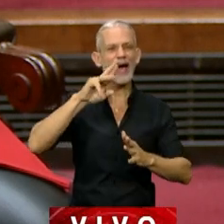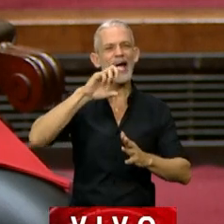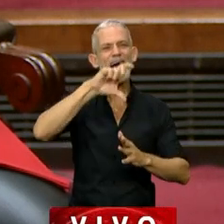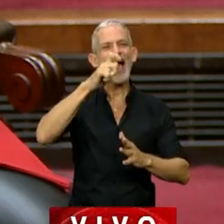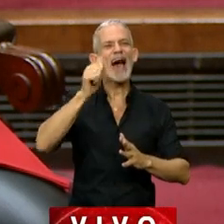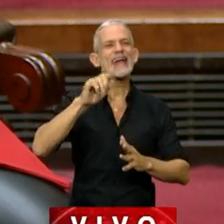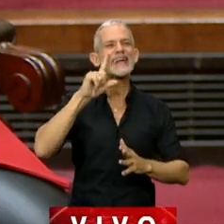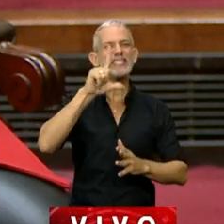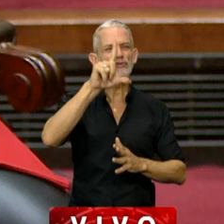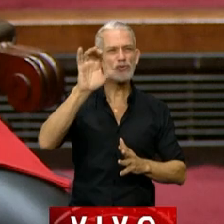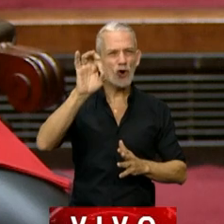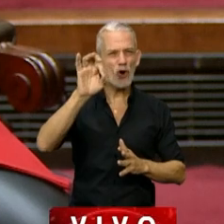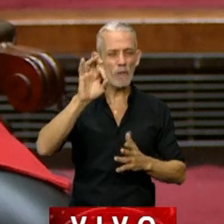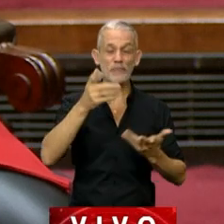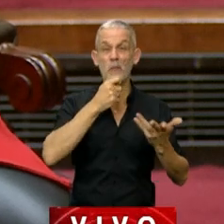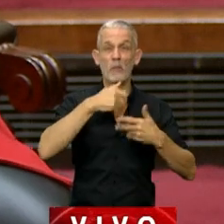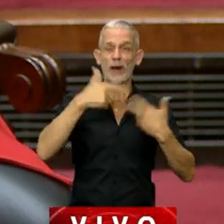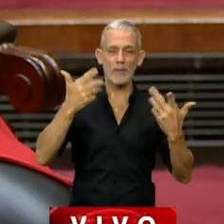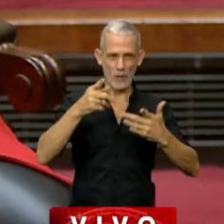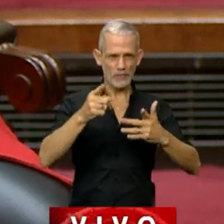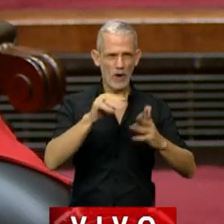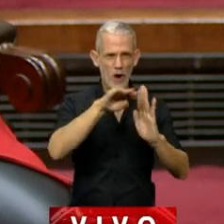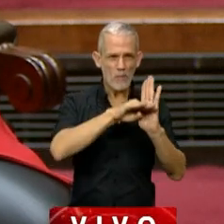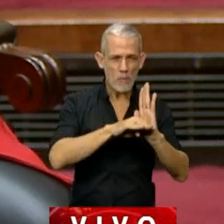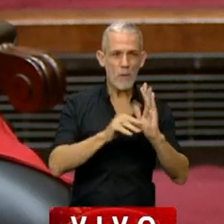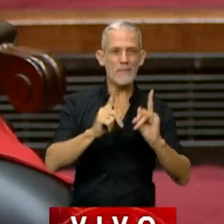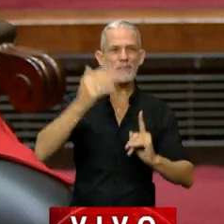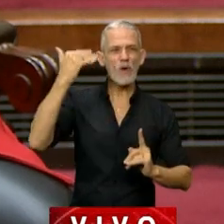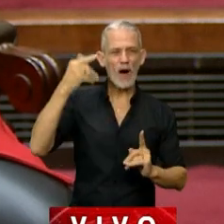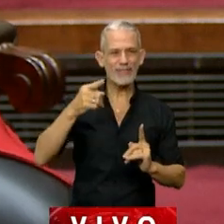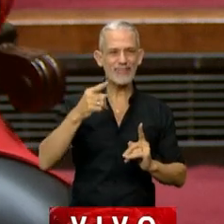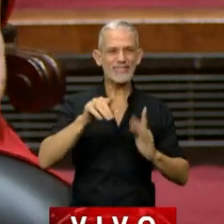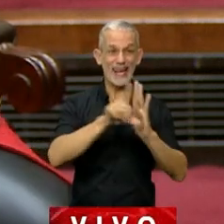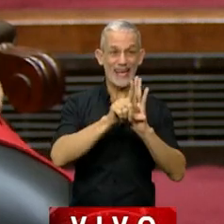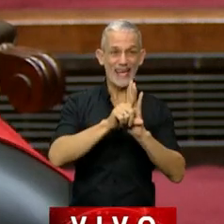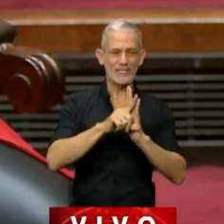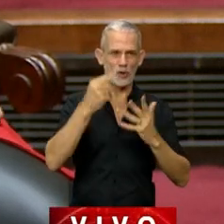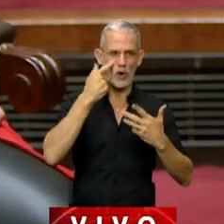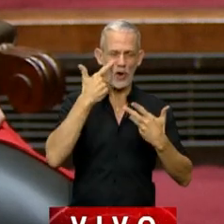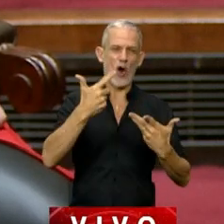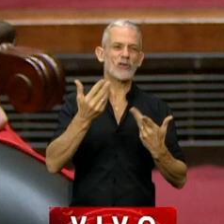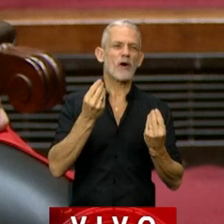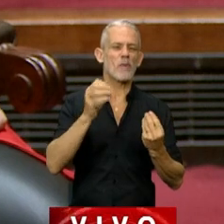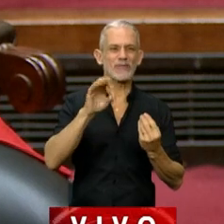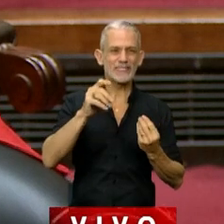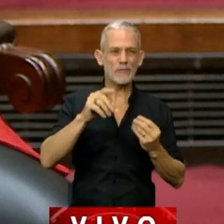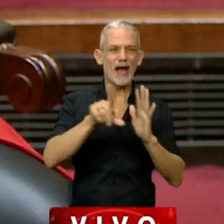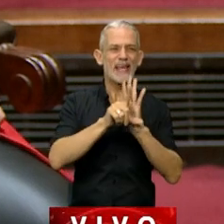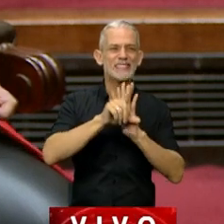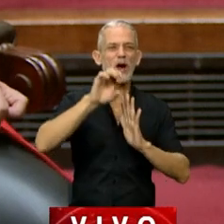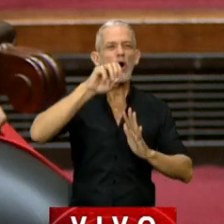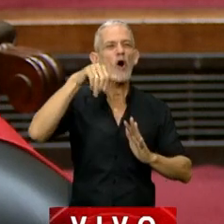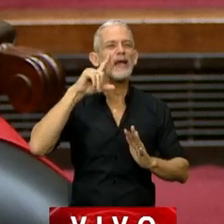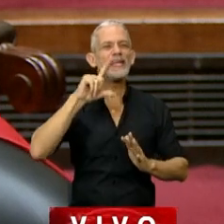Carrillo, si rigieran normas como las leyes conocidas como las leyes de